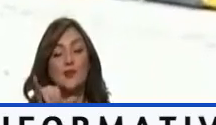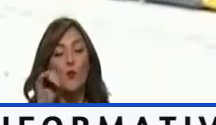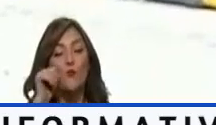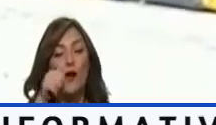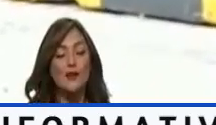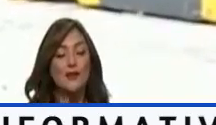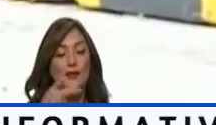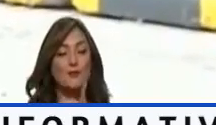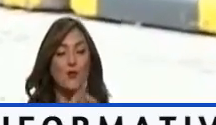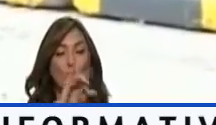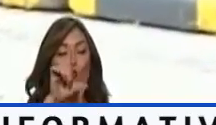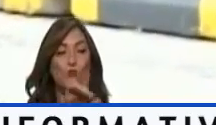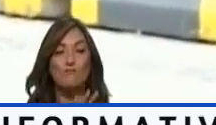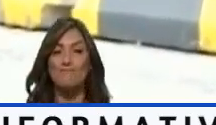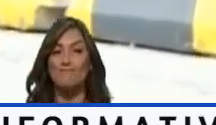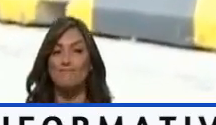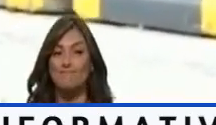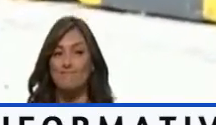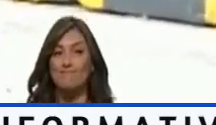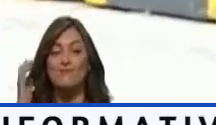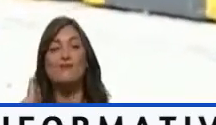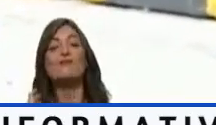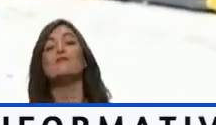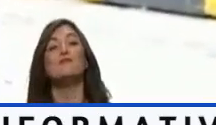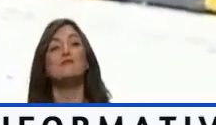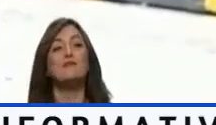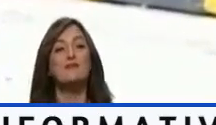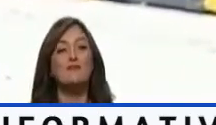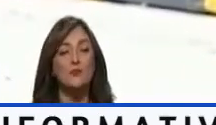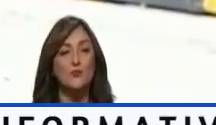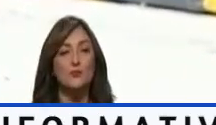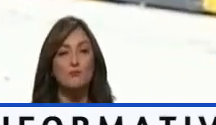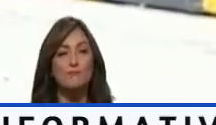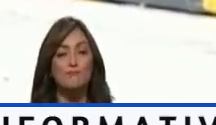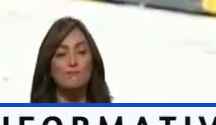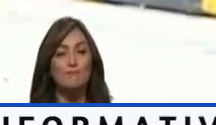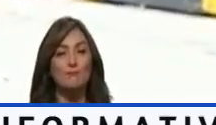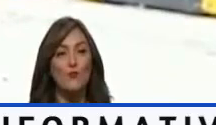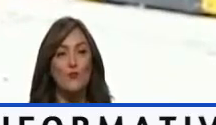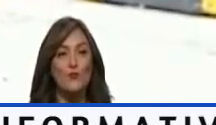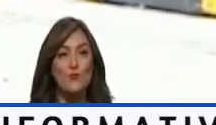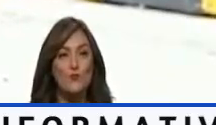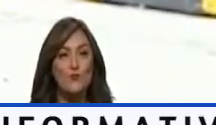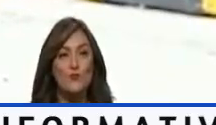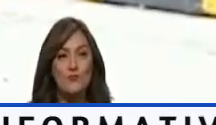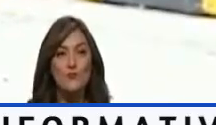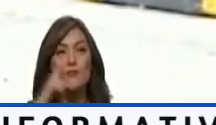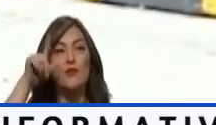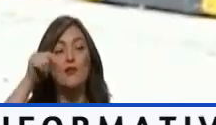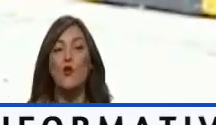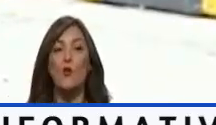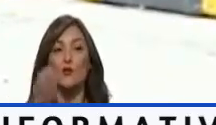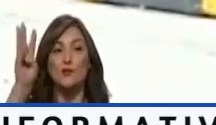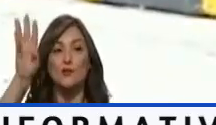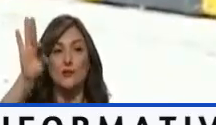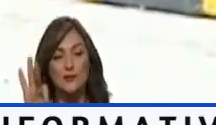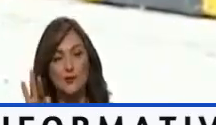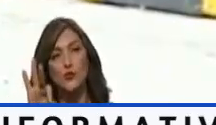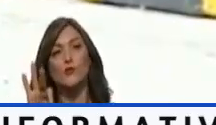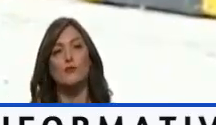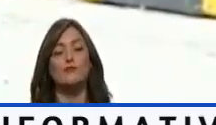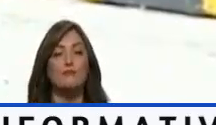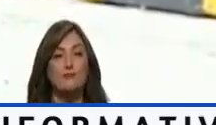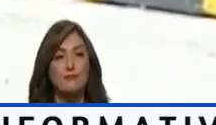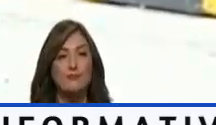termina el mes de julio y habremos cumplido 69 días de gobierno.